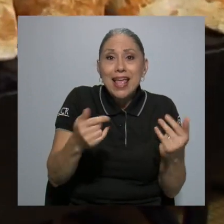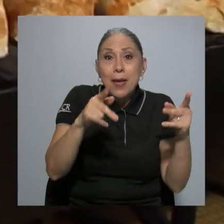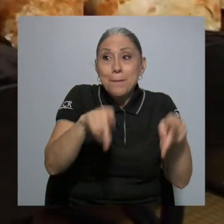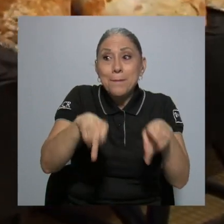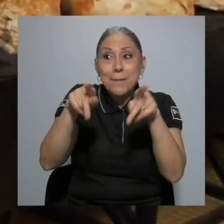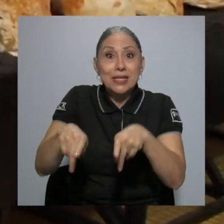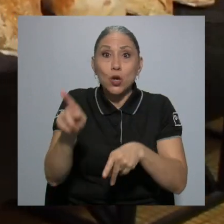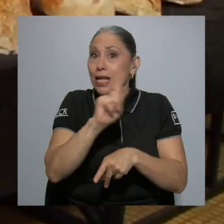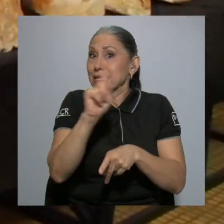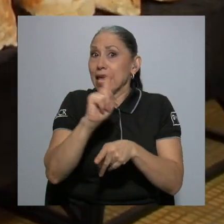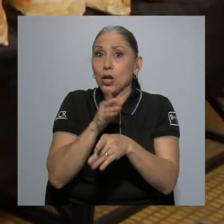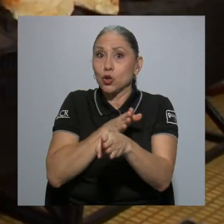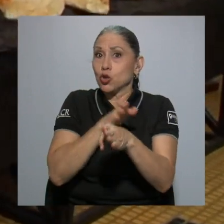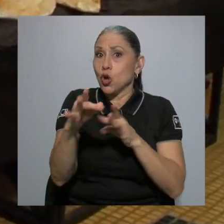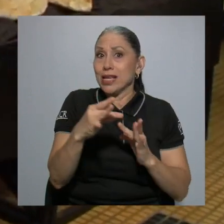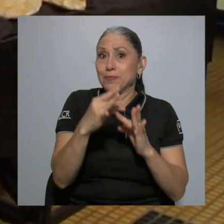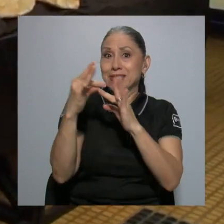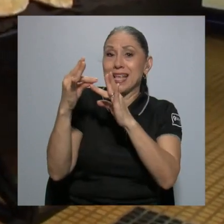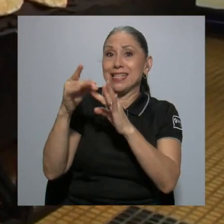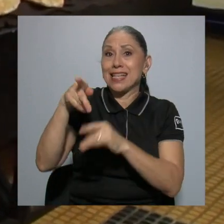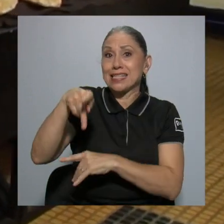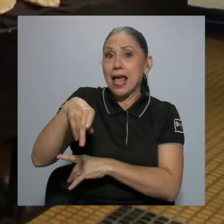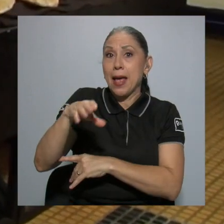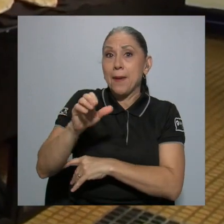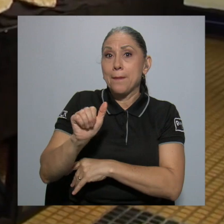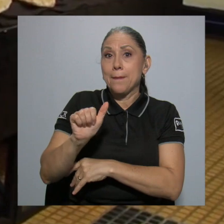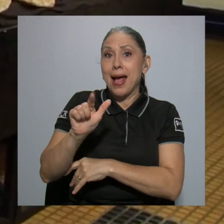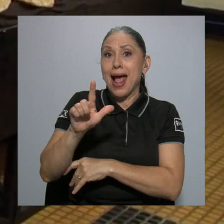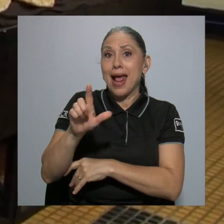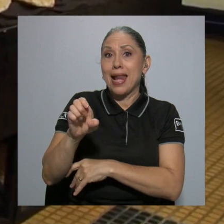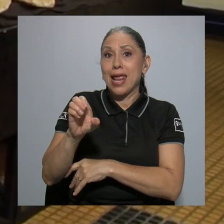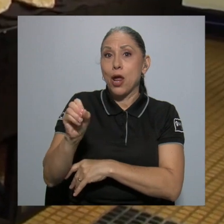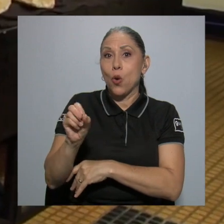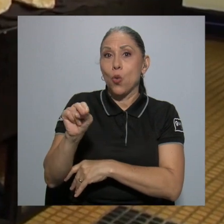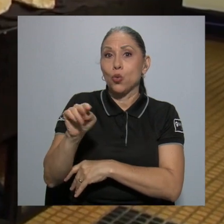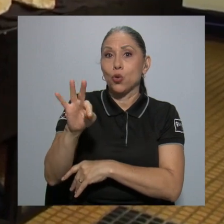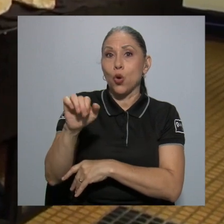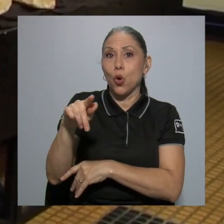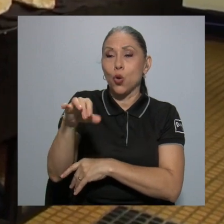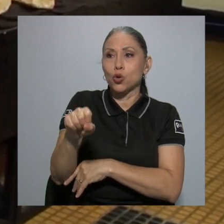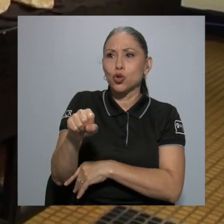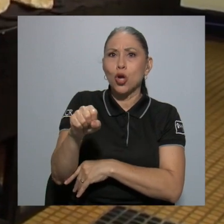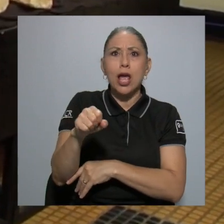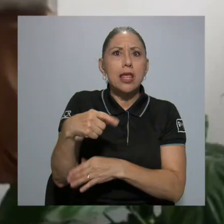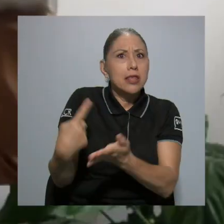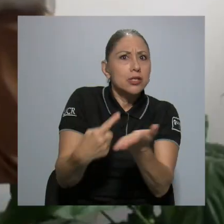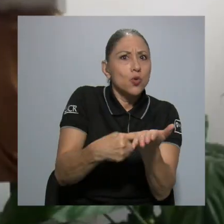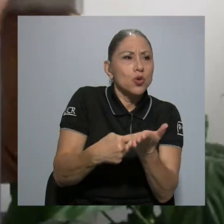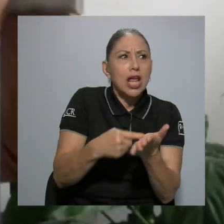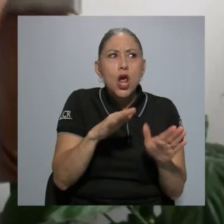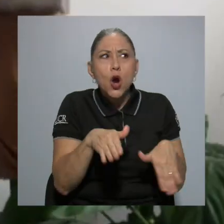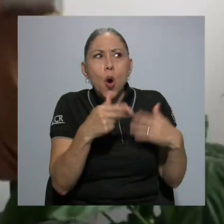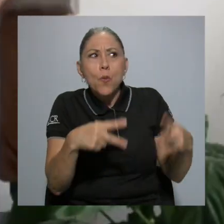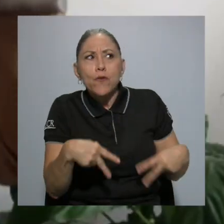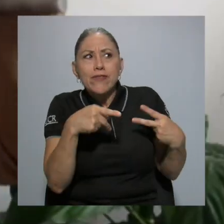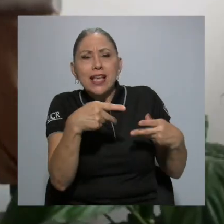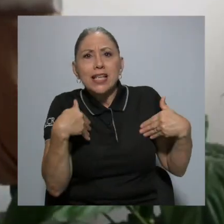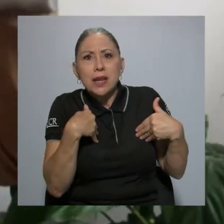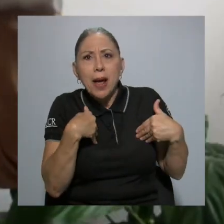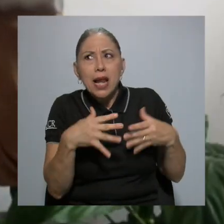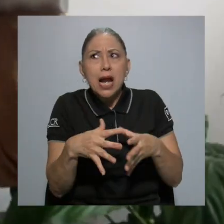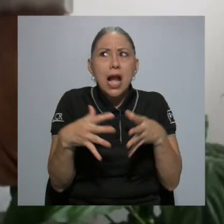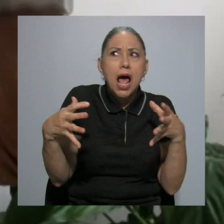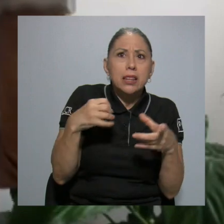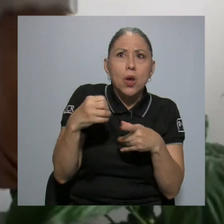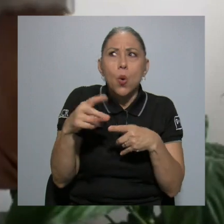personas que no son paleontólogos acerca si cómo vivía este animal, si realmente era tan grande o no. Si a mí me preguntas, ¿es el